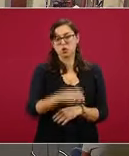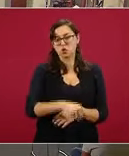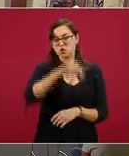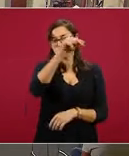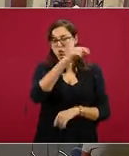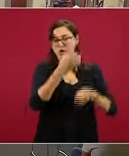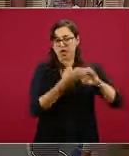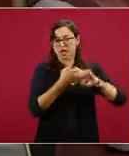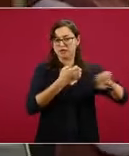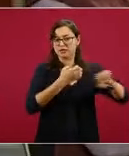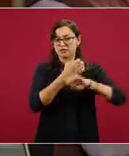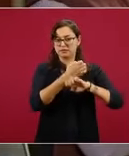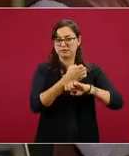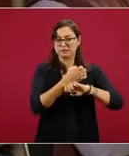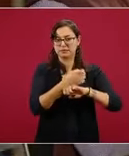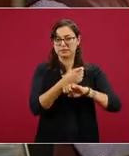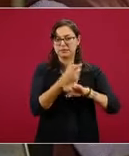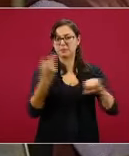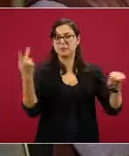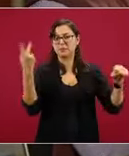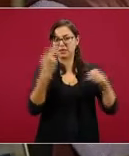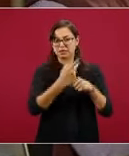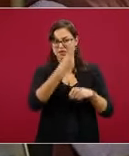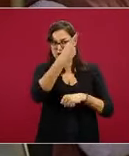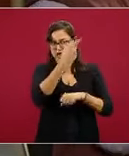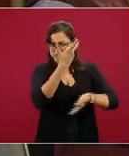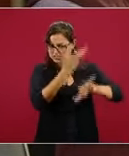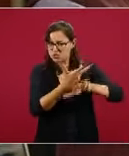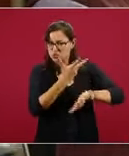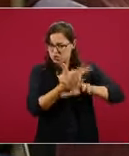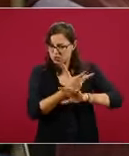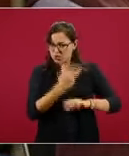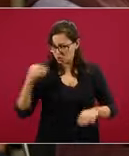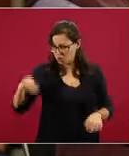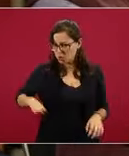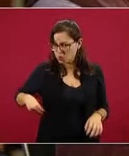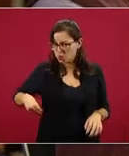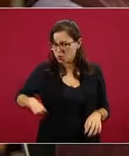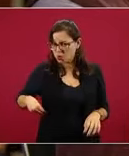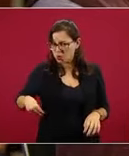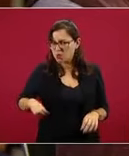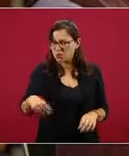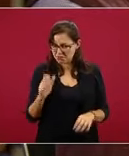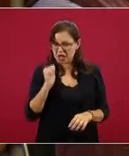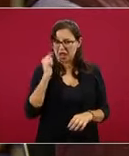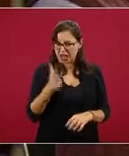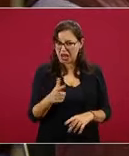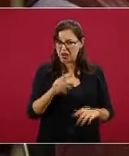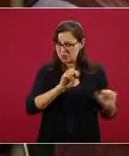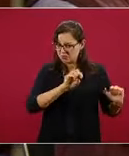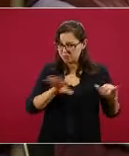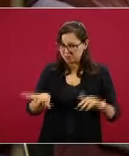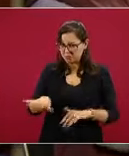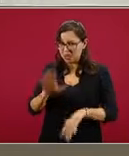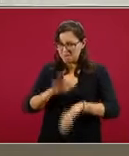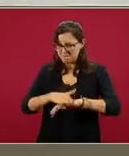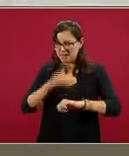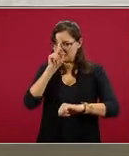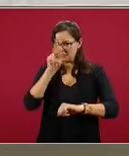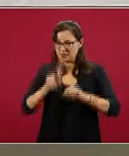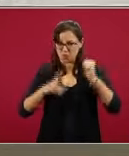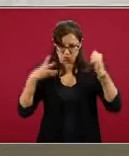tanto incide la Unión Americana para que tengan más contagios esas entidades